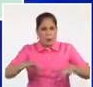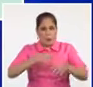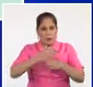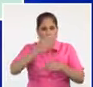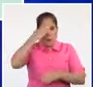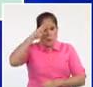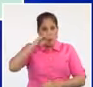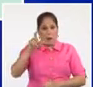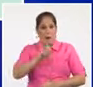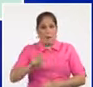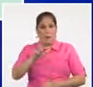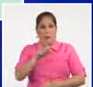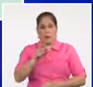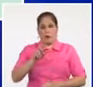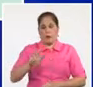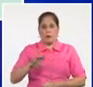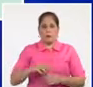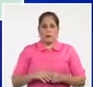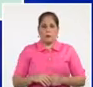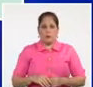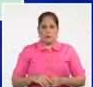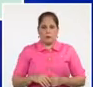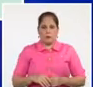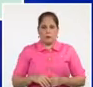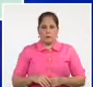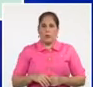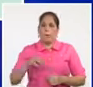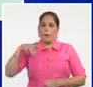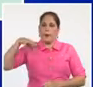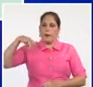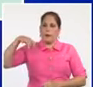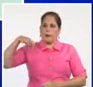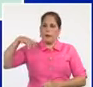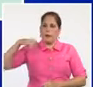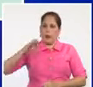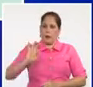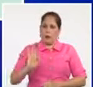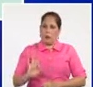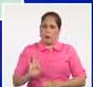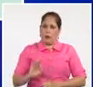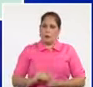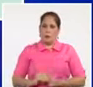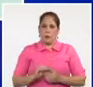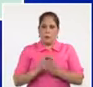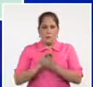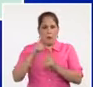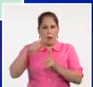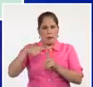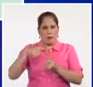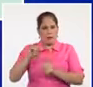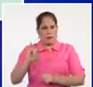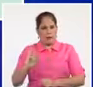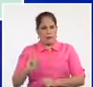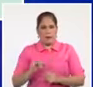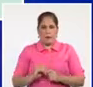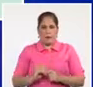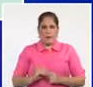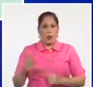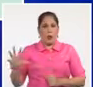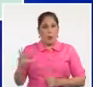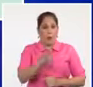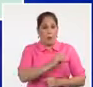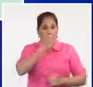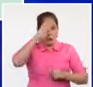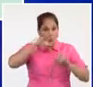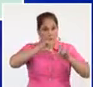Camagüey, 14, y como ya dije, Pinar del Río, 8, Matanzas, 6, de todos los